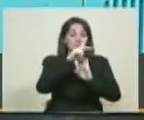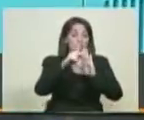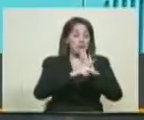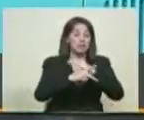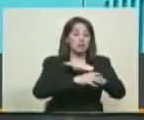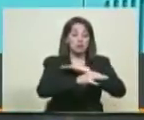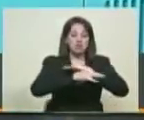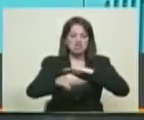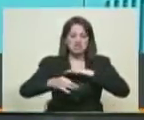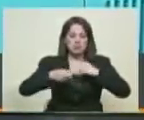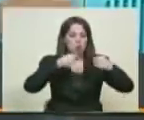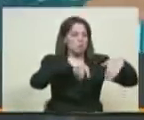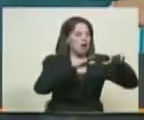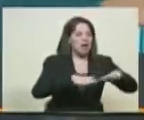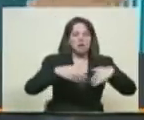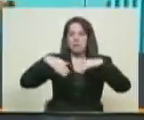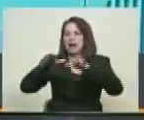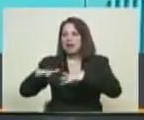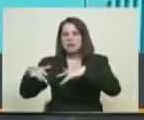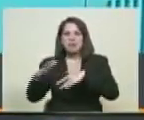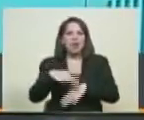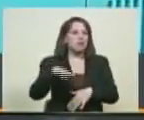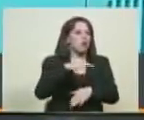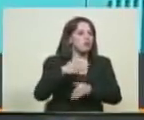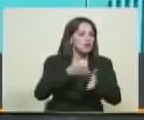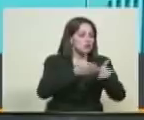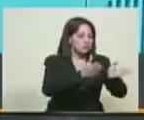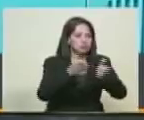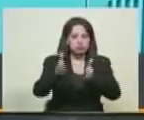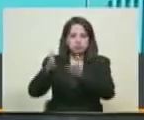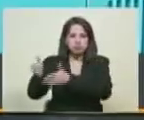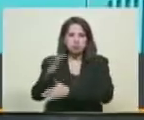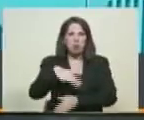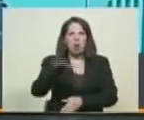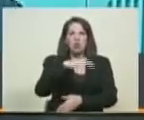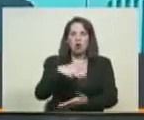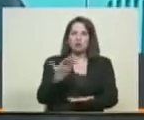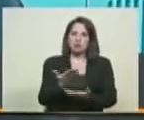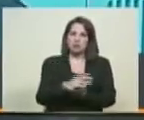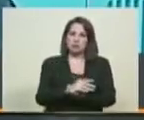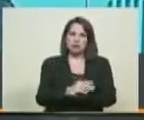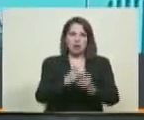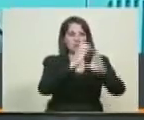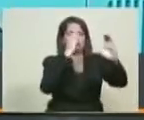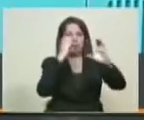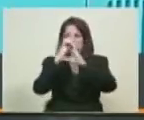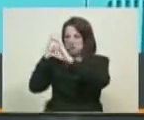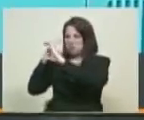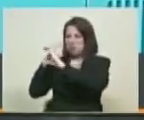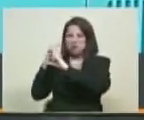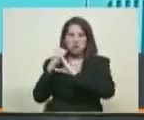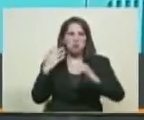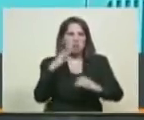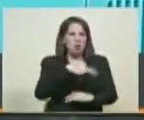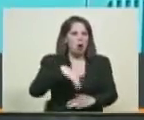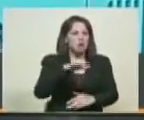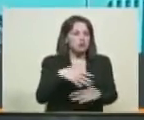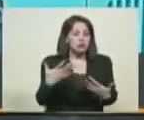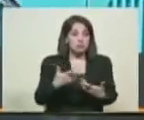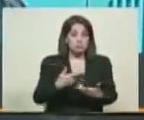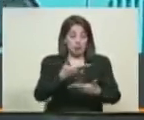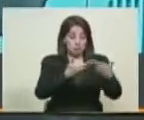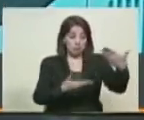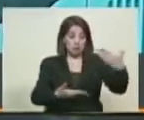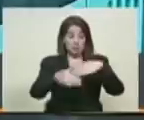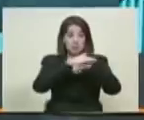municipio, ¿ah? El plan rector del municipio, ¿por dónde va una línea, por dónde va otra? Hace falta un nuevo permiso,